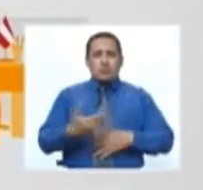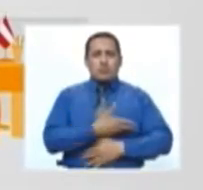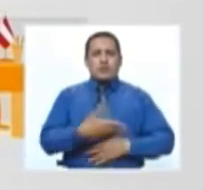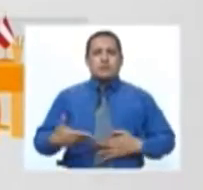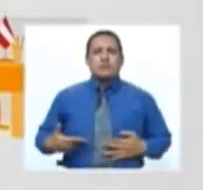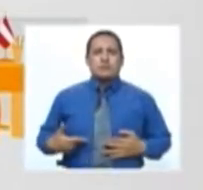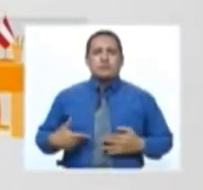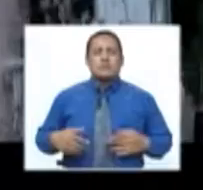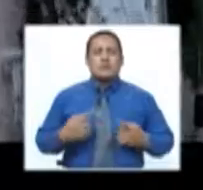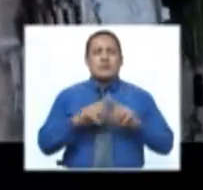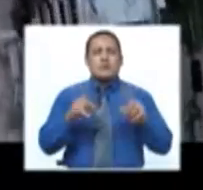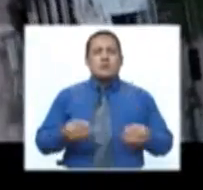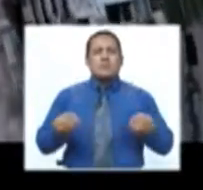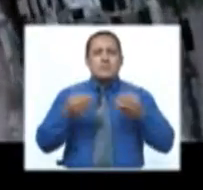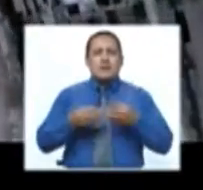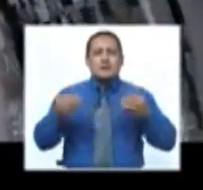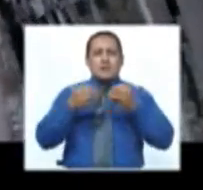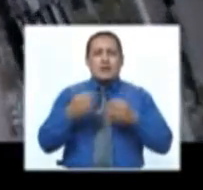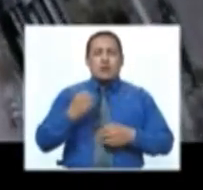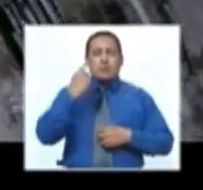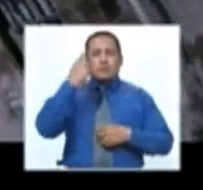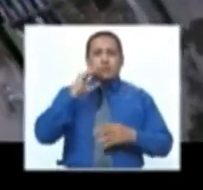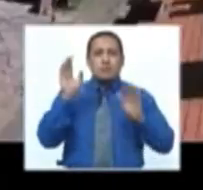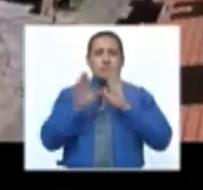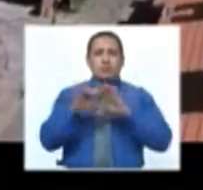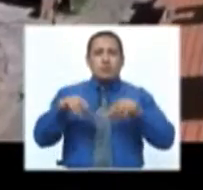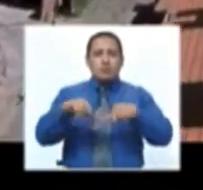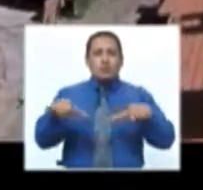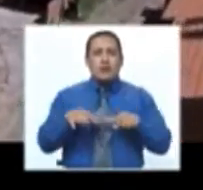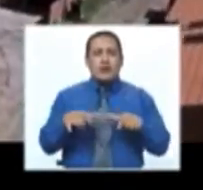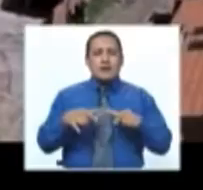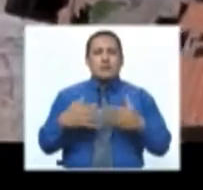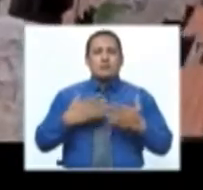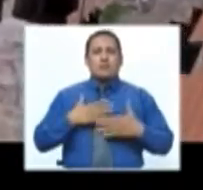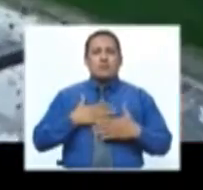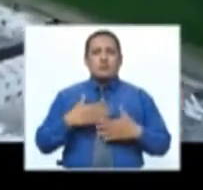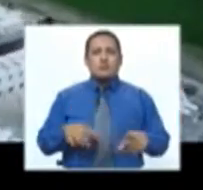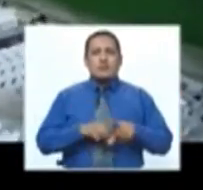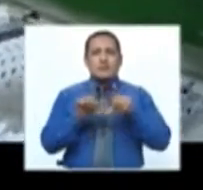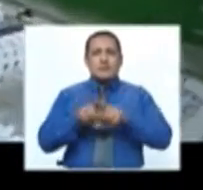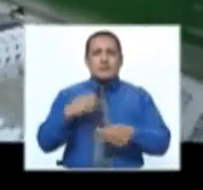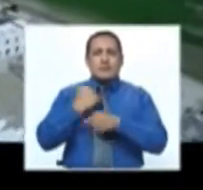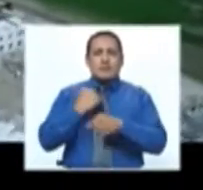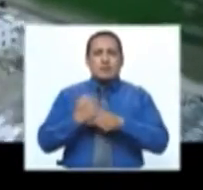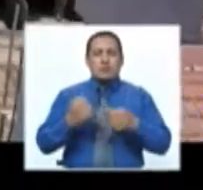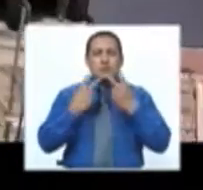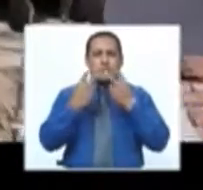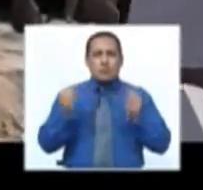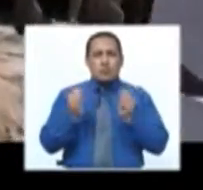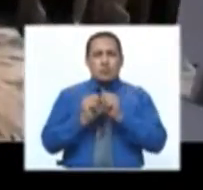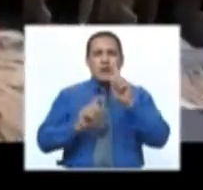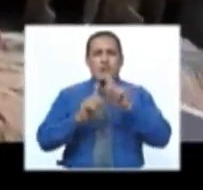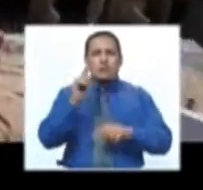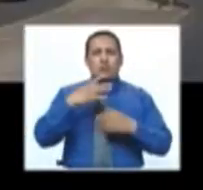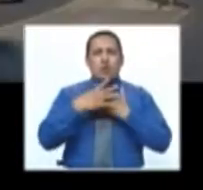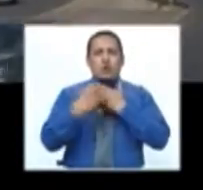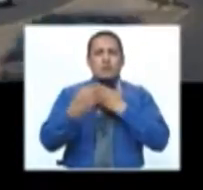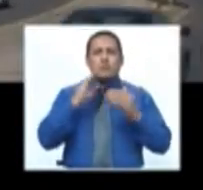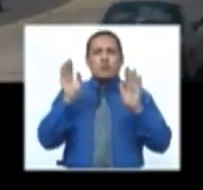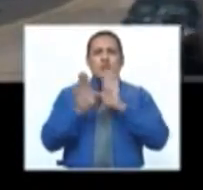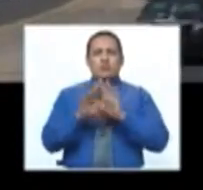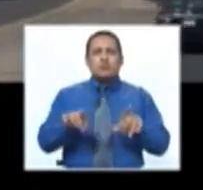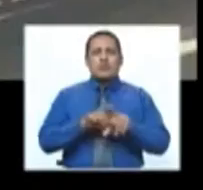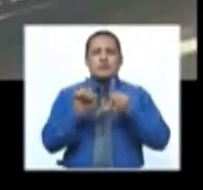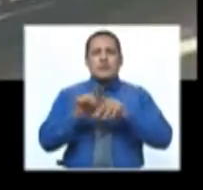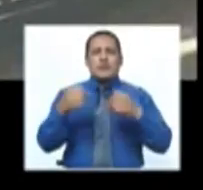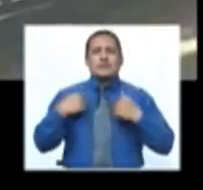pública. Pero para mayor comprensión sobre estos lugares, muebles e instalaciones, vayamos con algunos ejemplos.